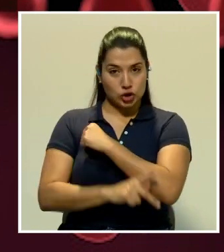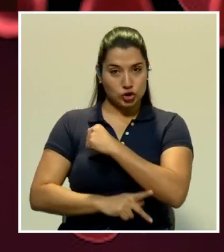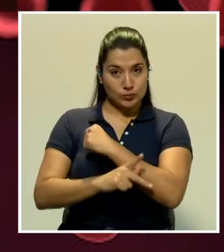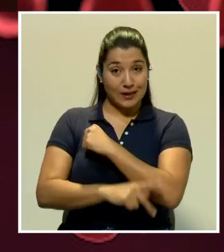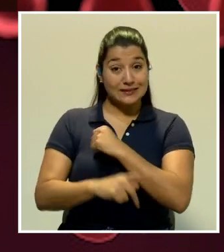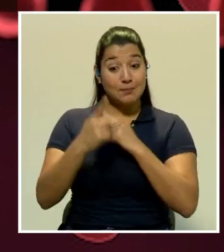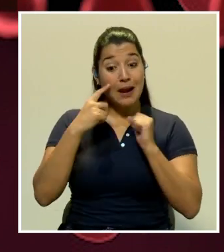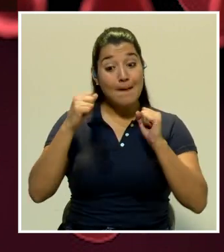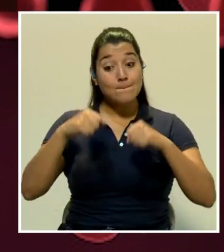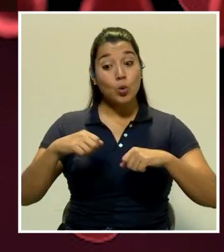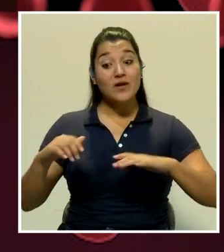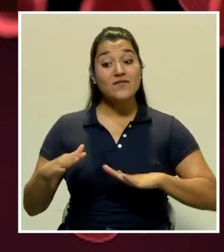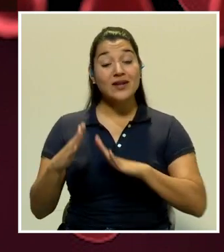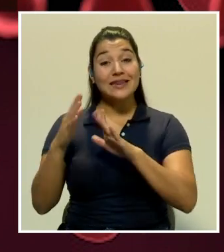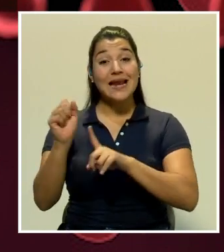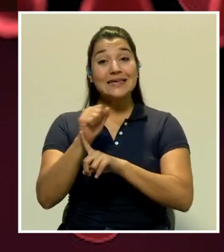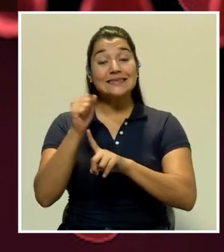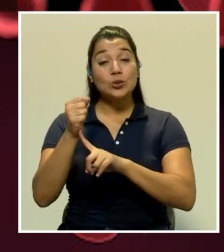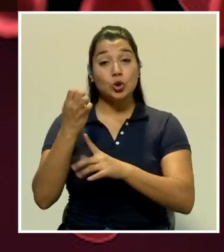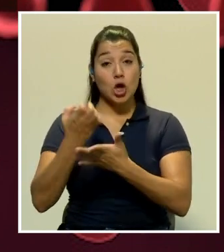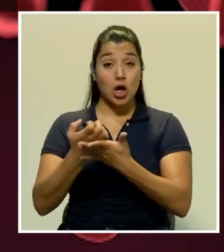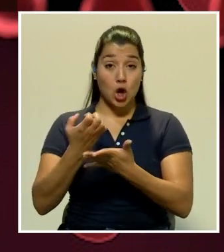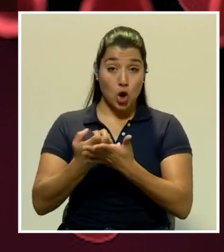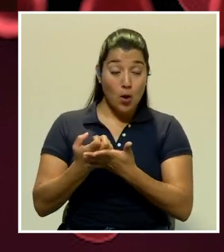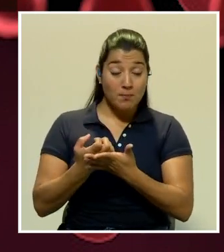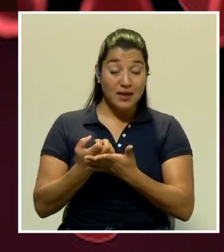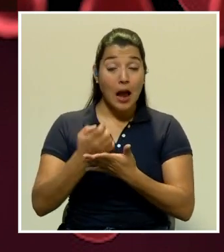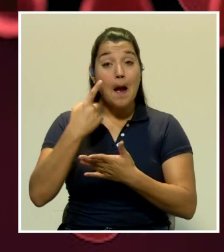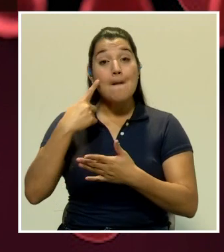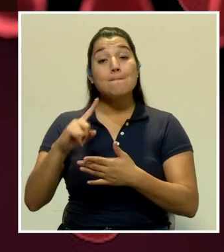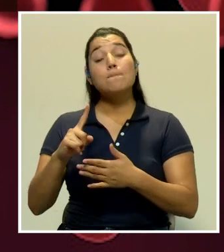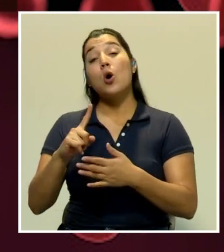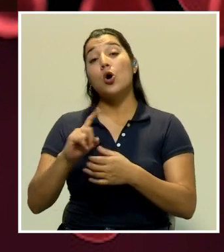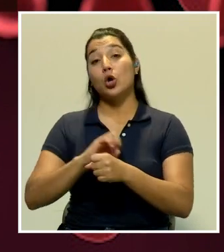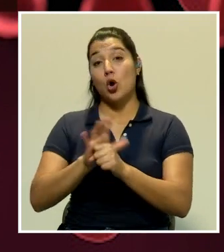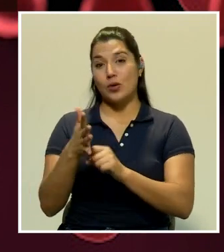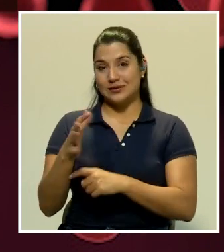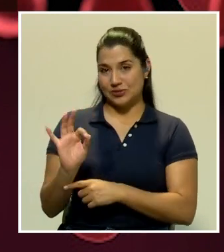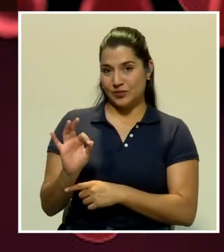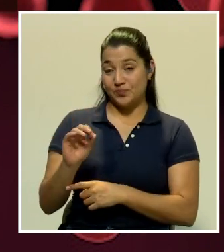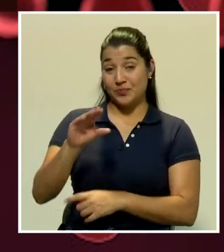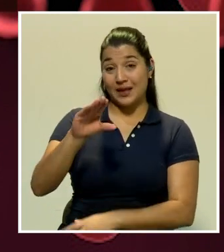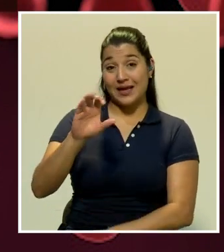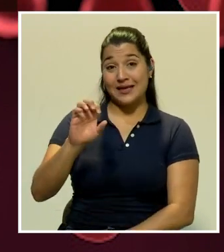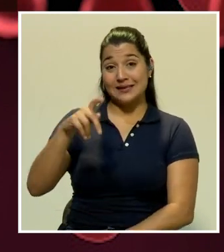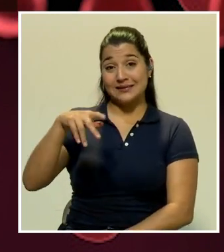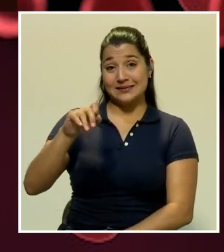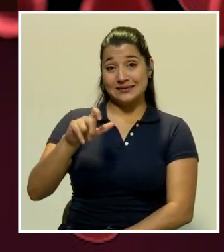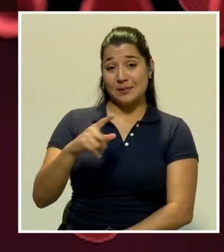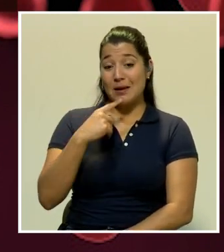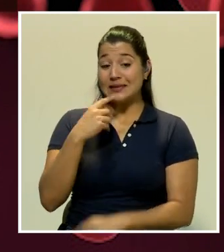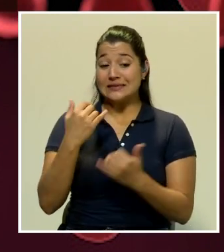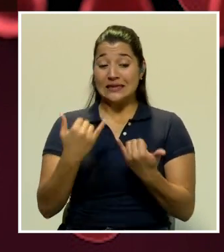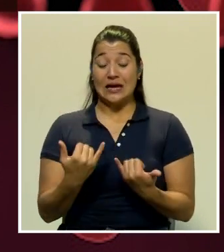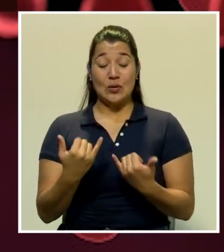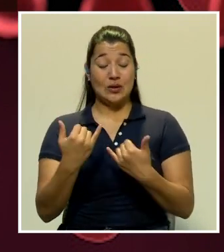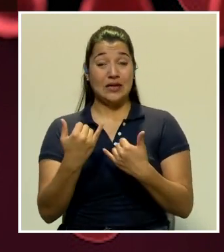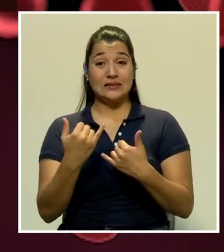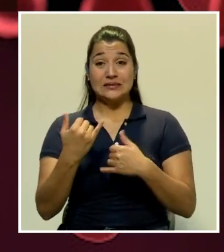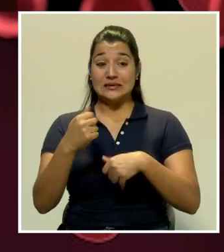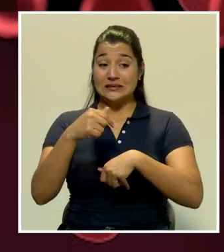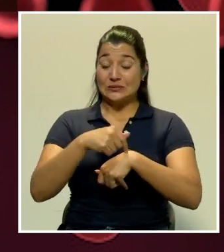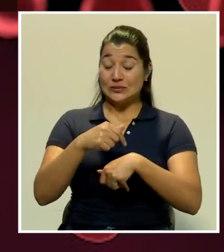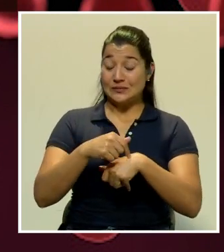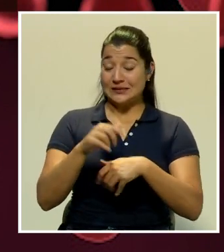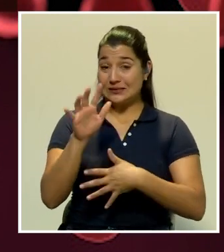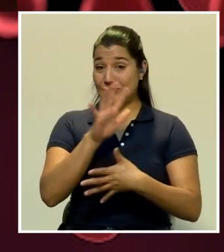económica a raíz del COVID-19. La CEPAL calificó esta crisis como la tormenta perfecta y asegura que es crucial una mayor